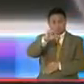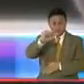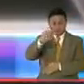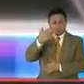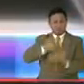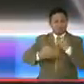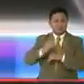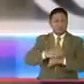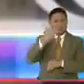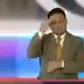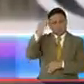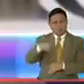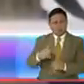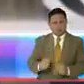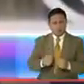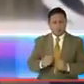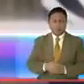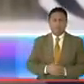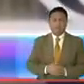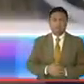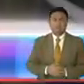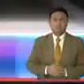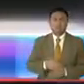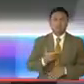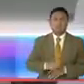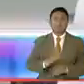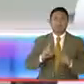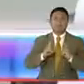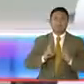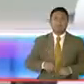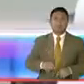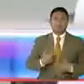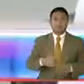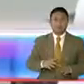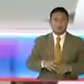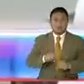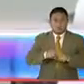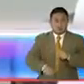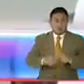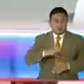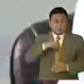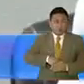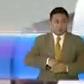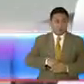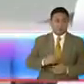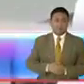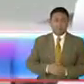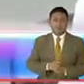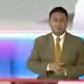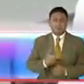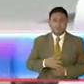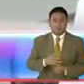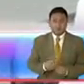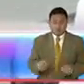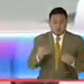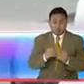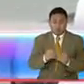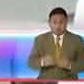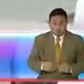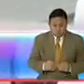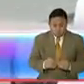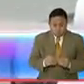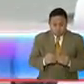qué los síntomas son tan severos. Porque el cáncer en sí es un daño celular, esa célula no se regenera